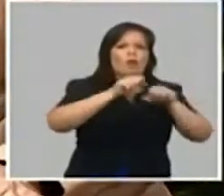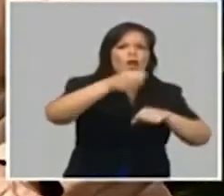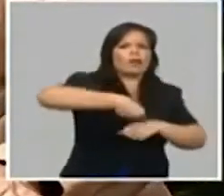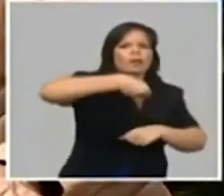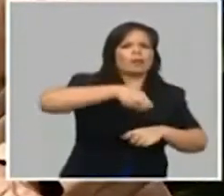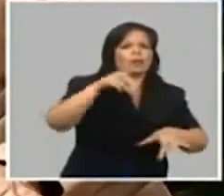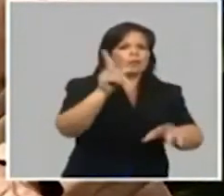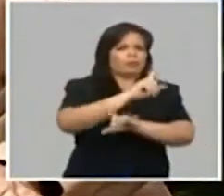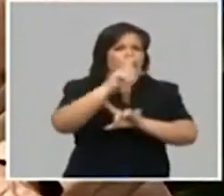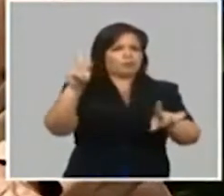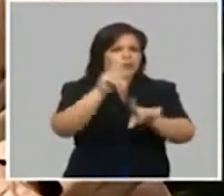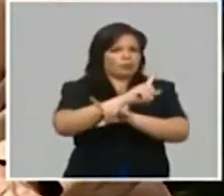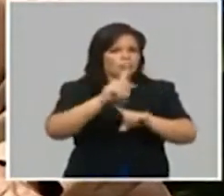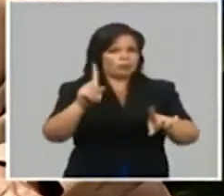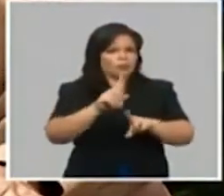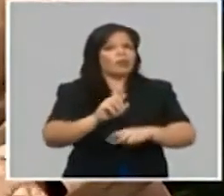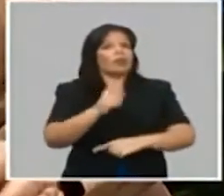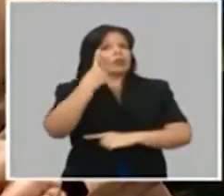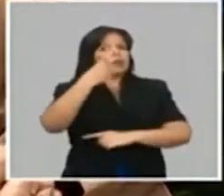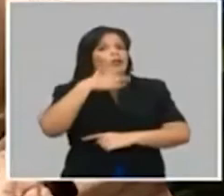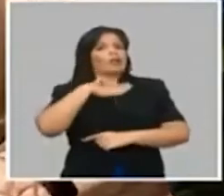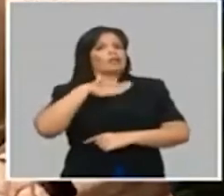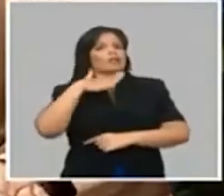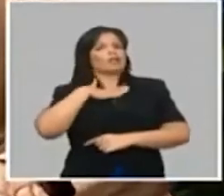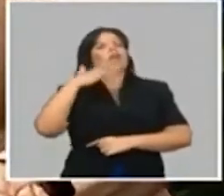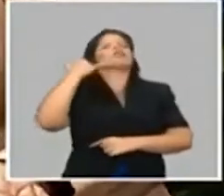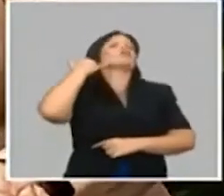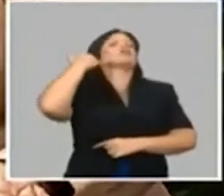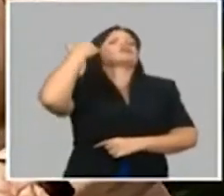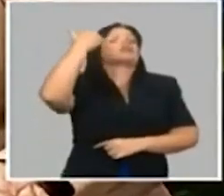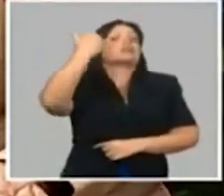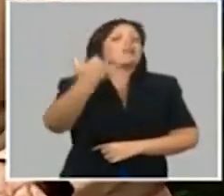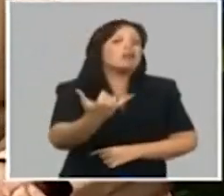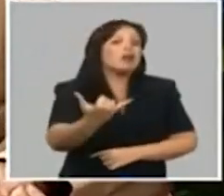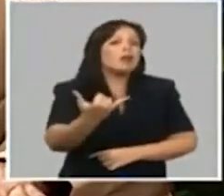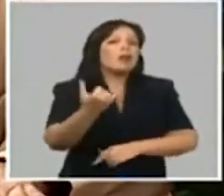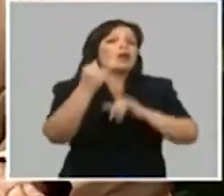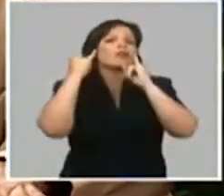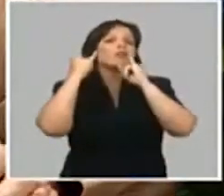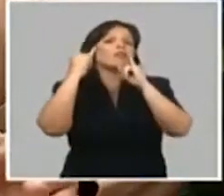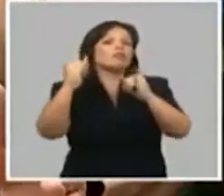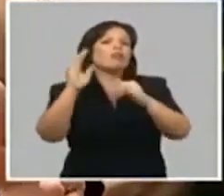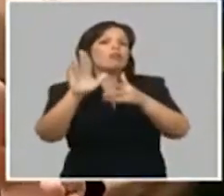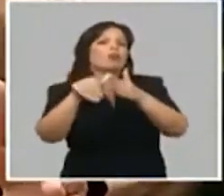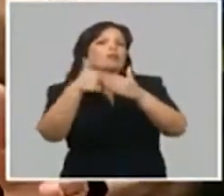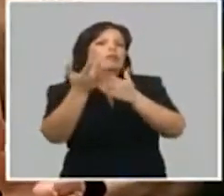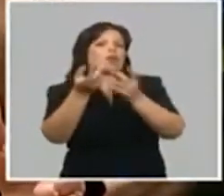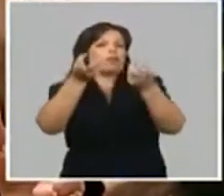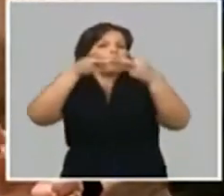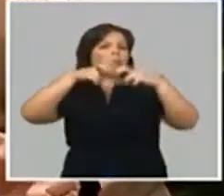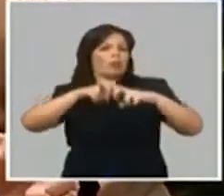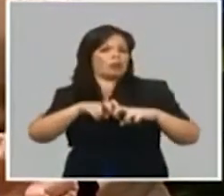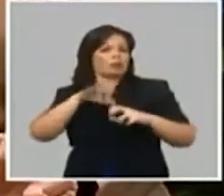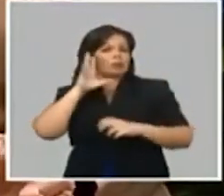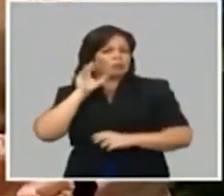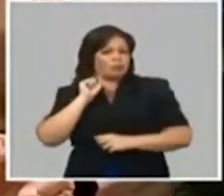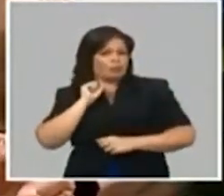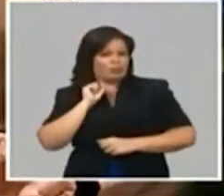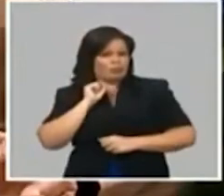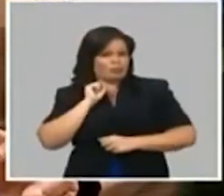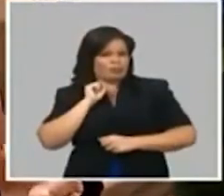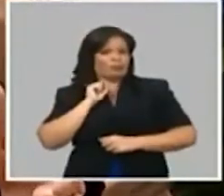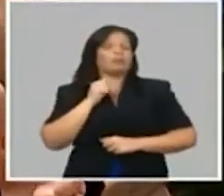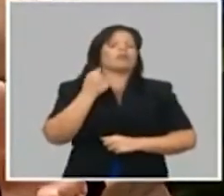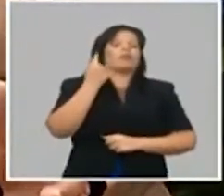días y horas convenidos del despacho. Nosotros le sugerimos a las personas que lo tienen, porque son varias, que además